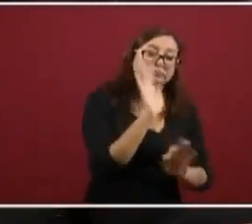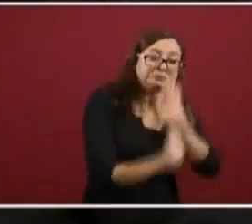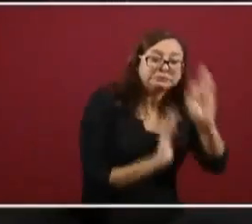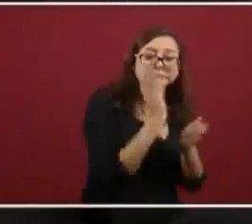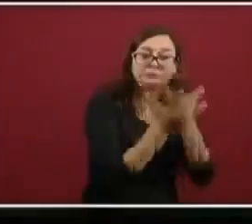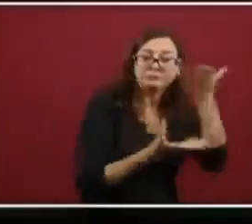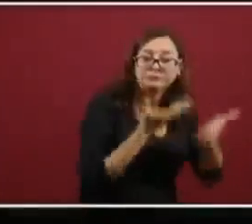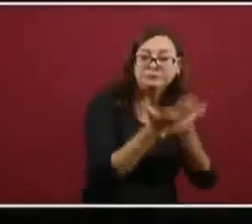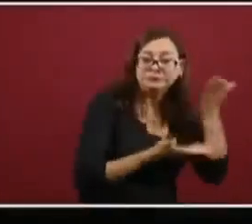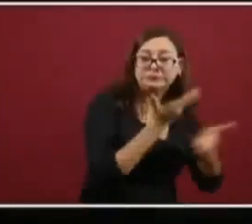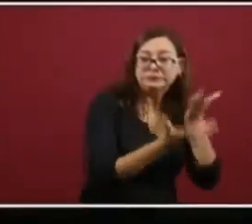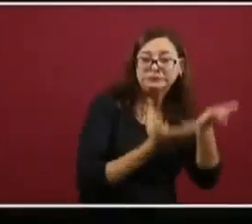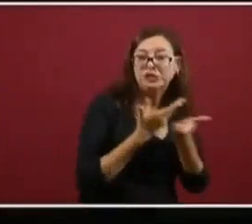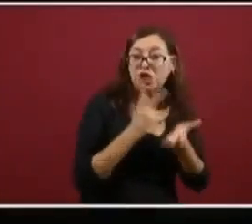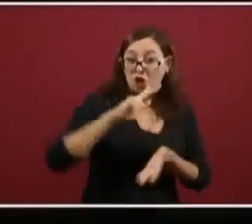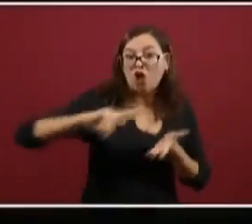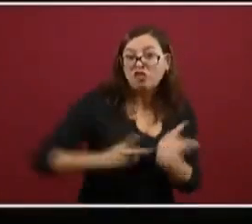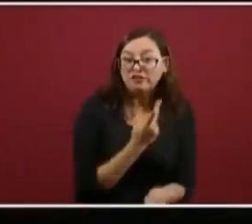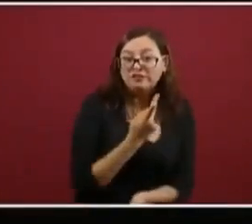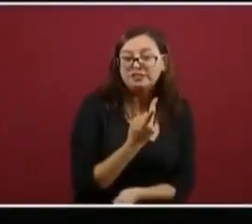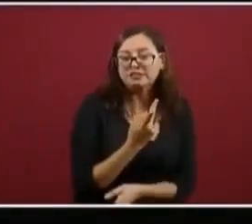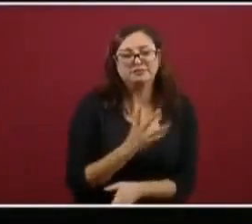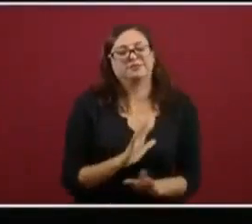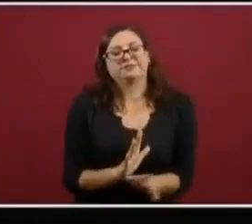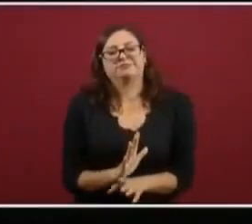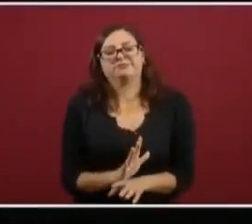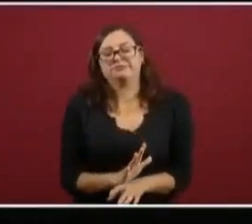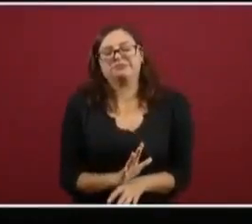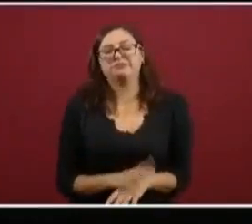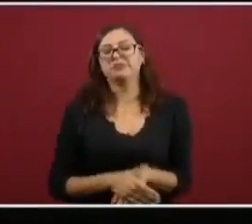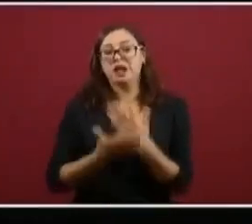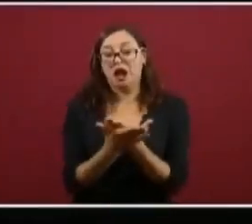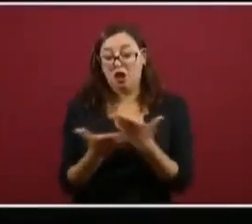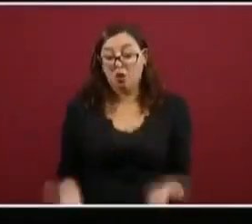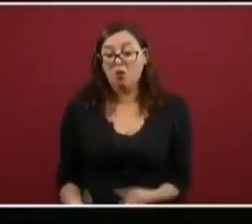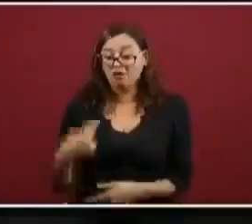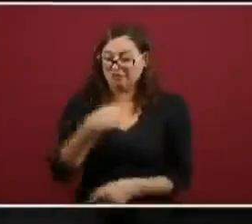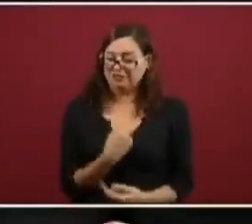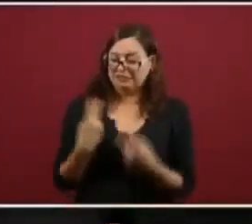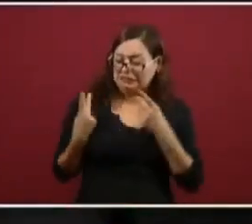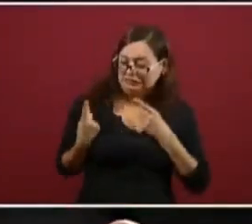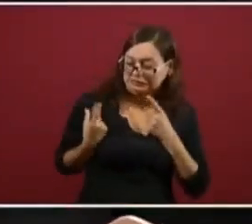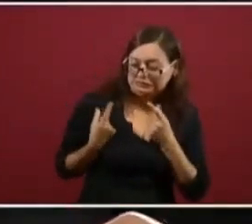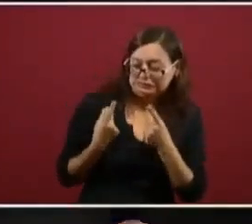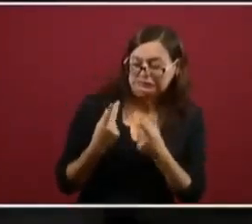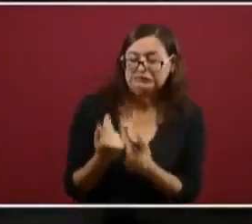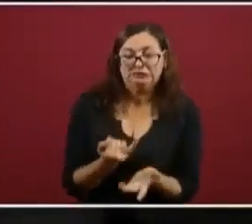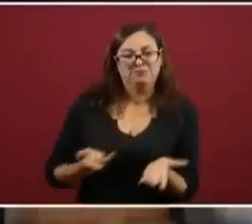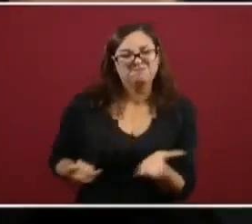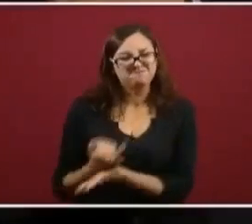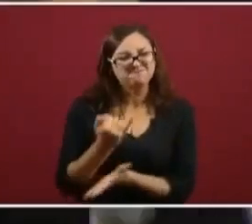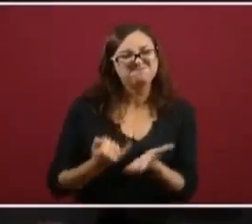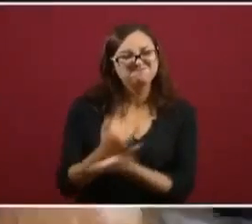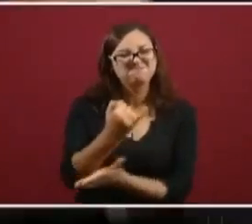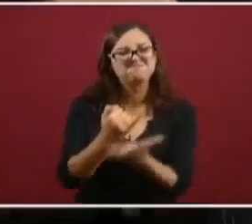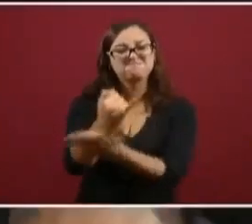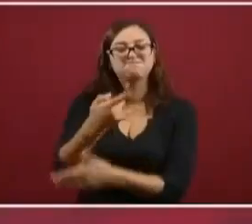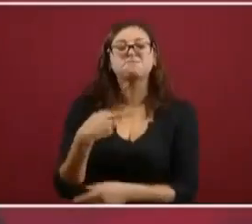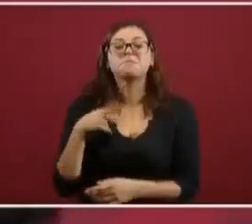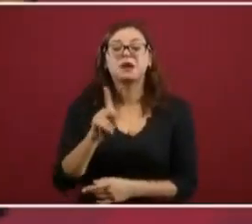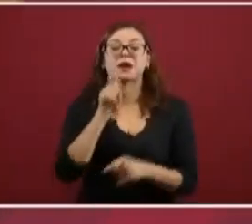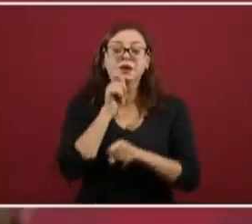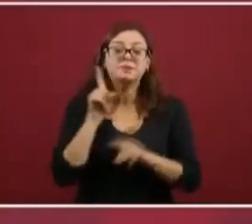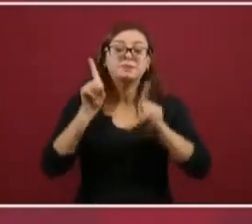la prisa porque no solo es sentar las bases tomar decisiones sino que se